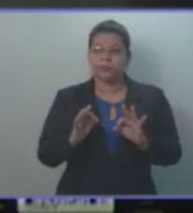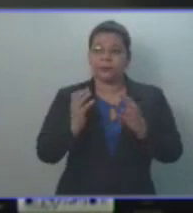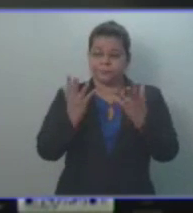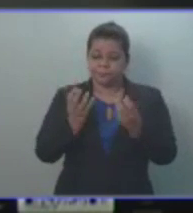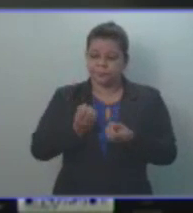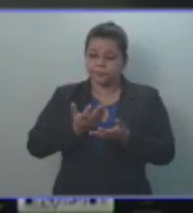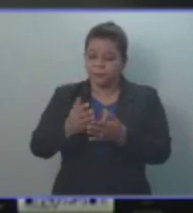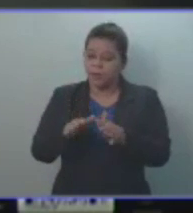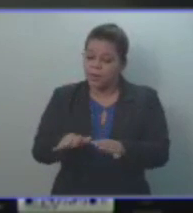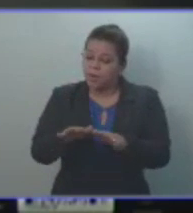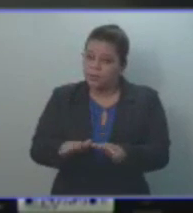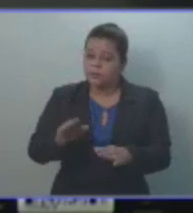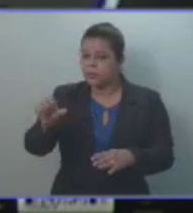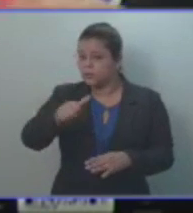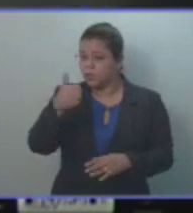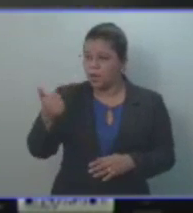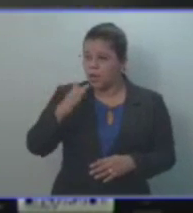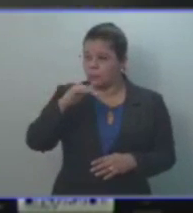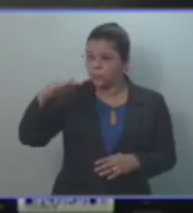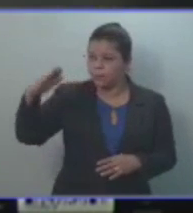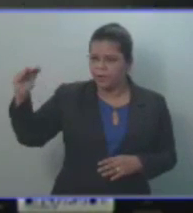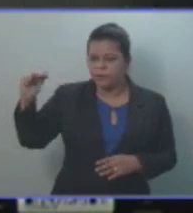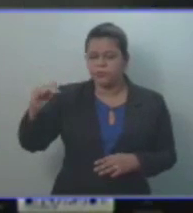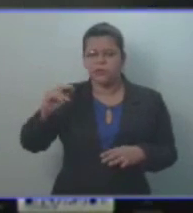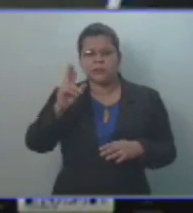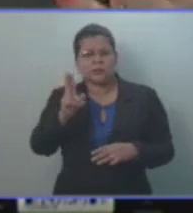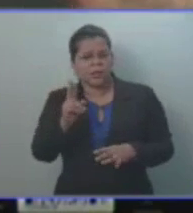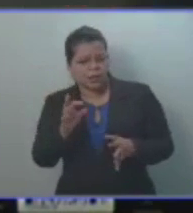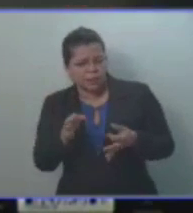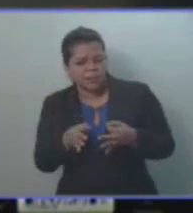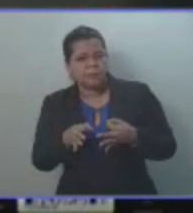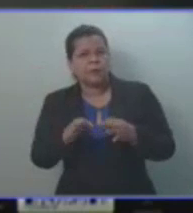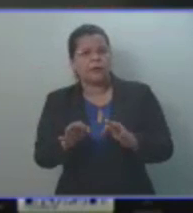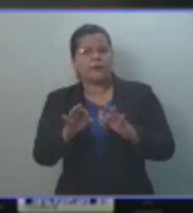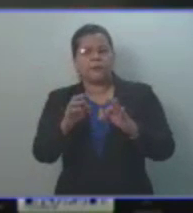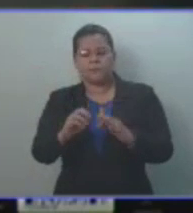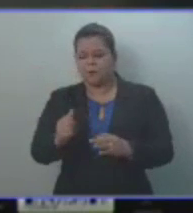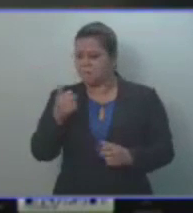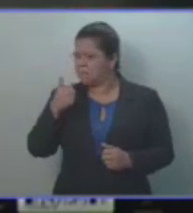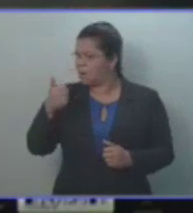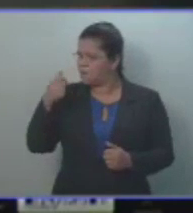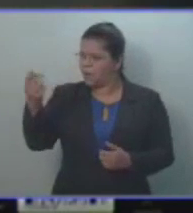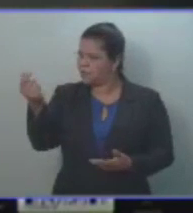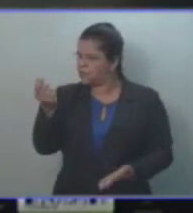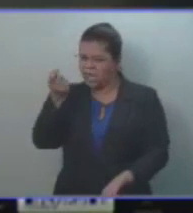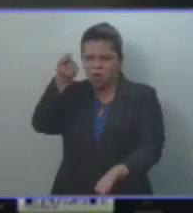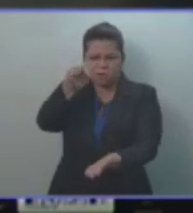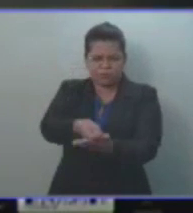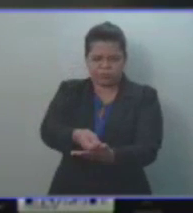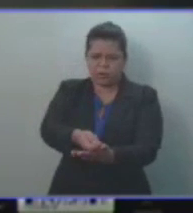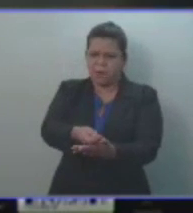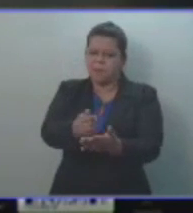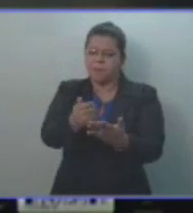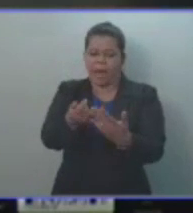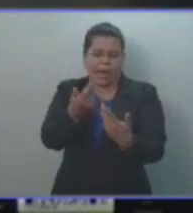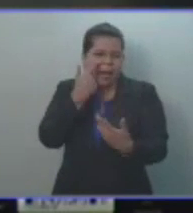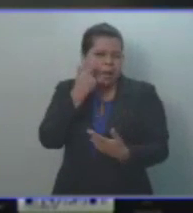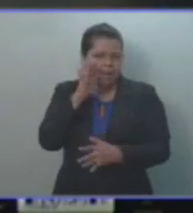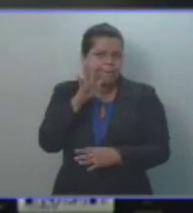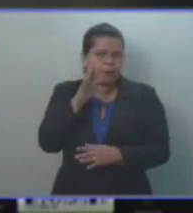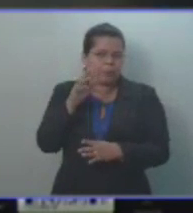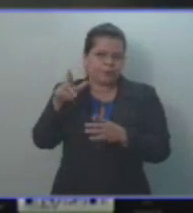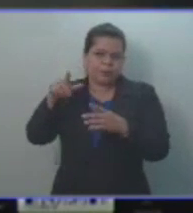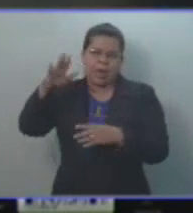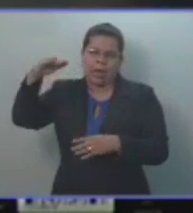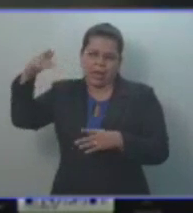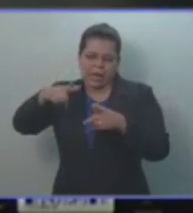países cooperantes que de igual forma impulsan buenas inversiones, como es el caso de Japón, como es